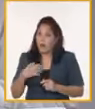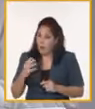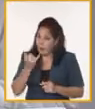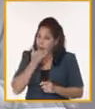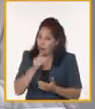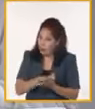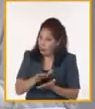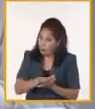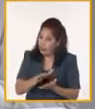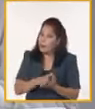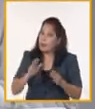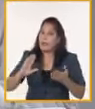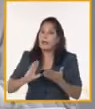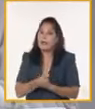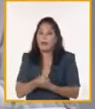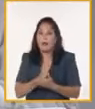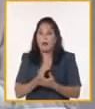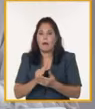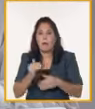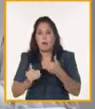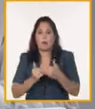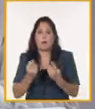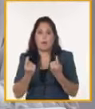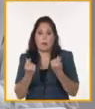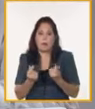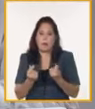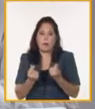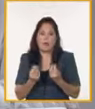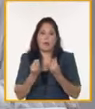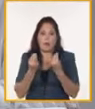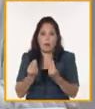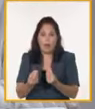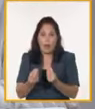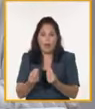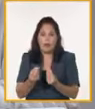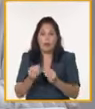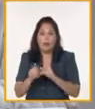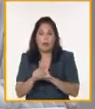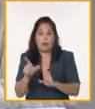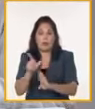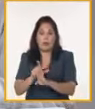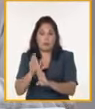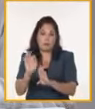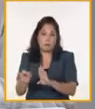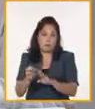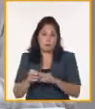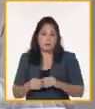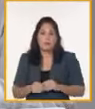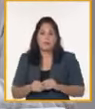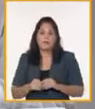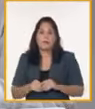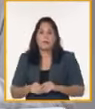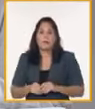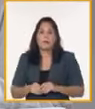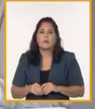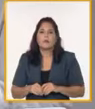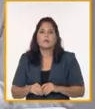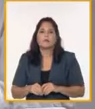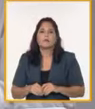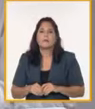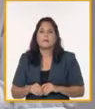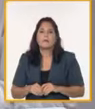además eliminar todas las distorsiones que han dado y han propiciado determinadas ilegalidades y determinadas actuaciones que no son correctas ni ni se